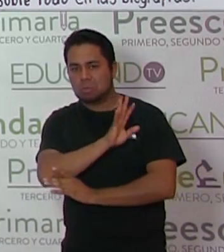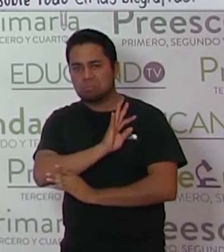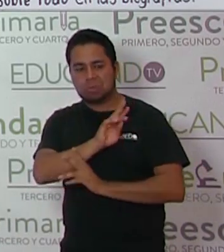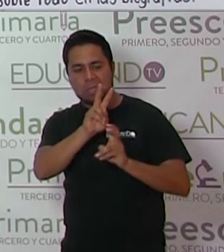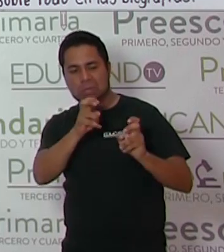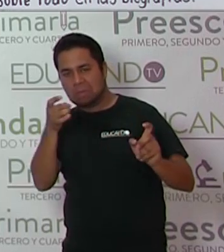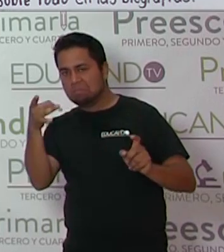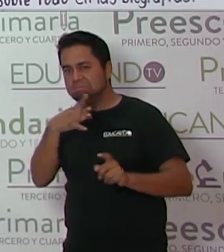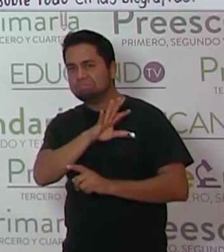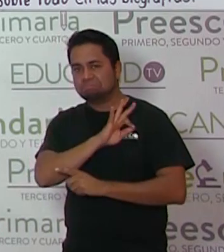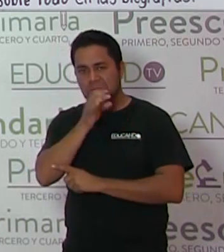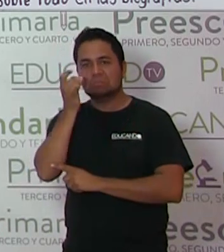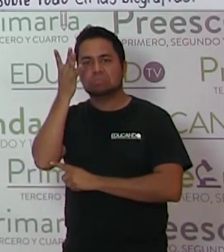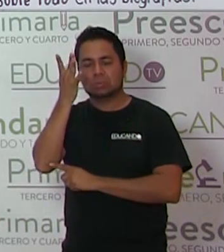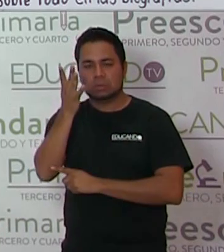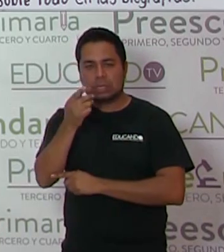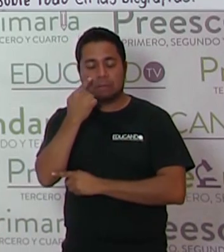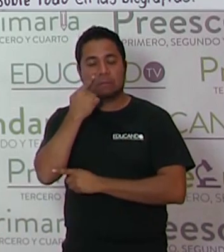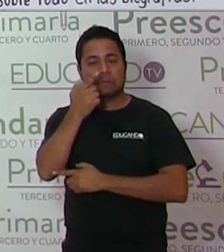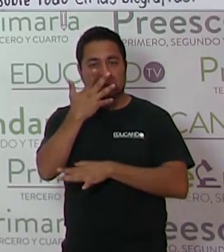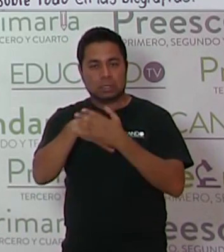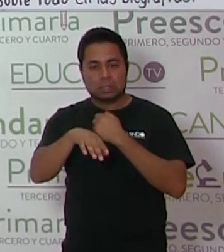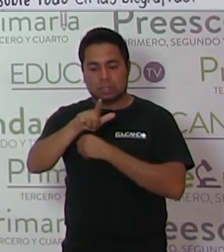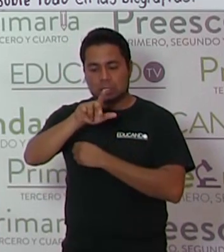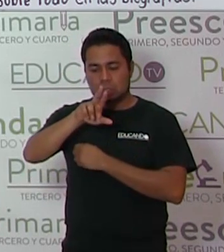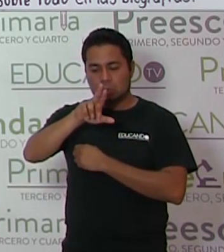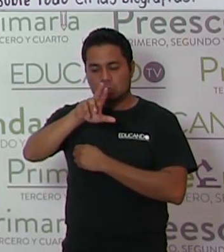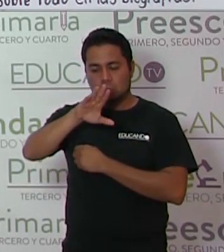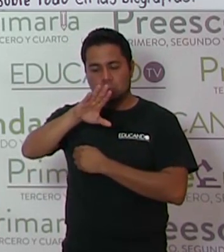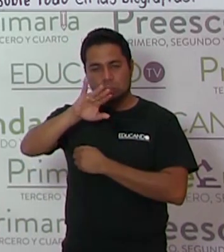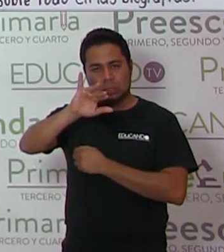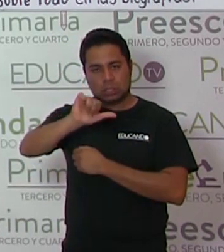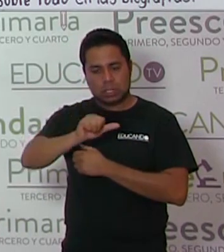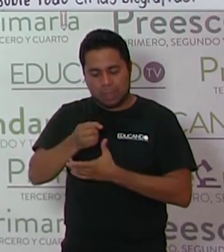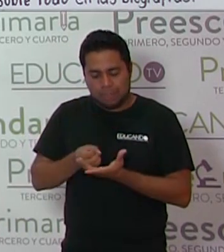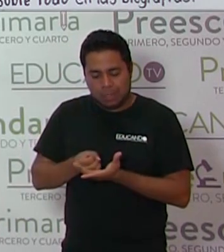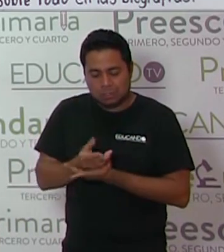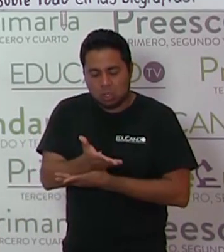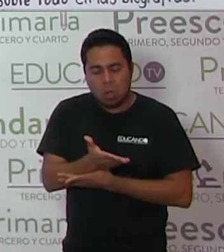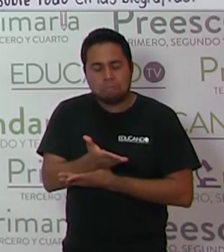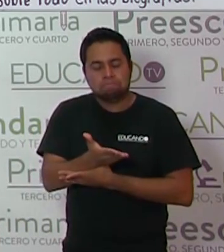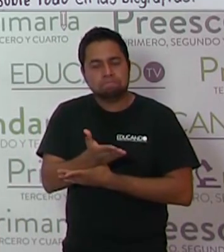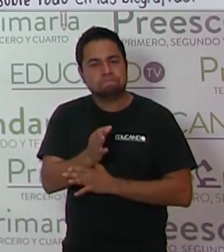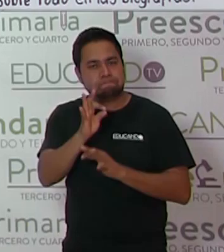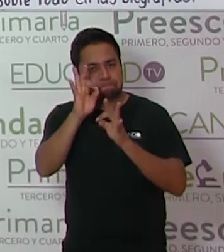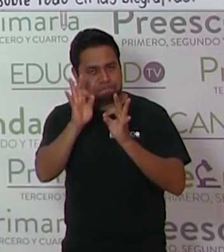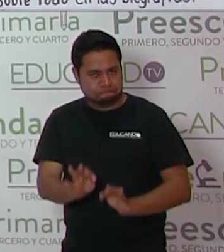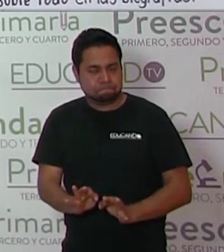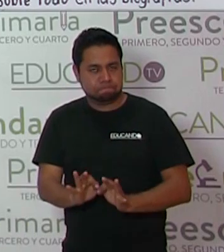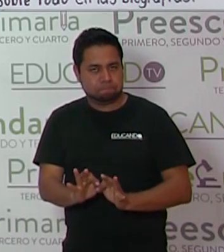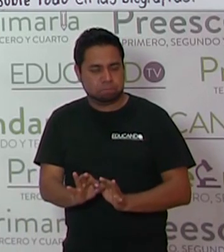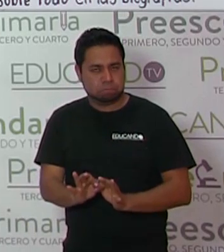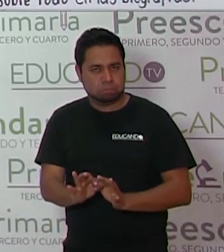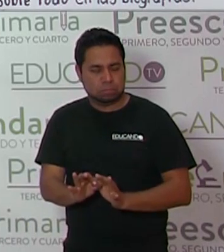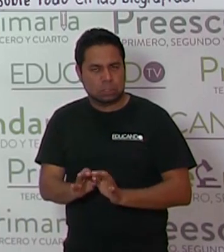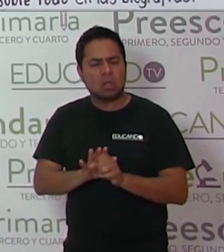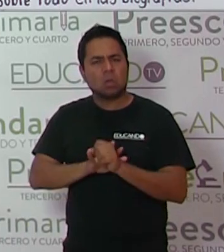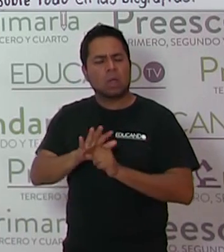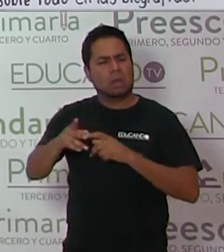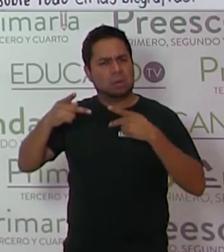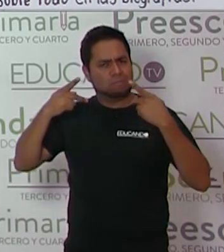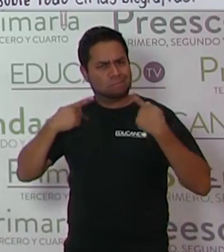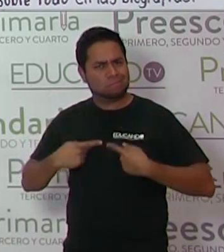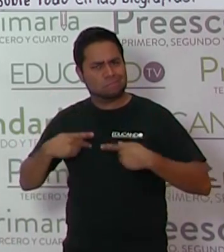dominado este contenido. Dice así: Lucía nació sana. ¿Qué